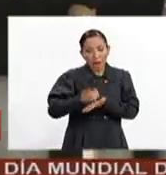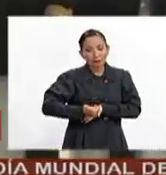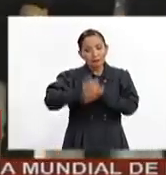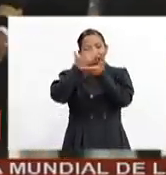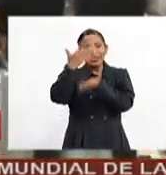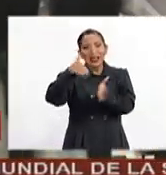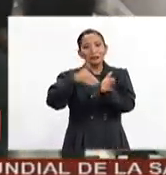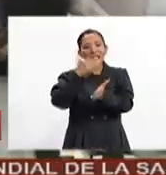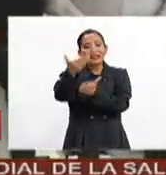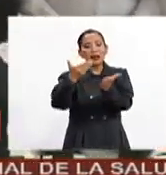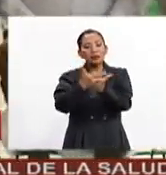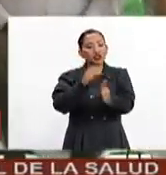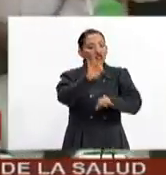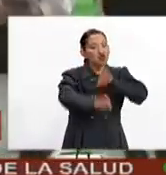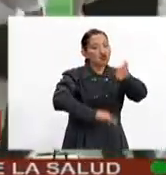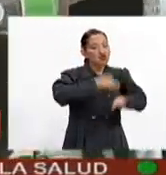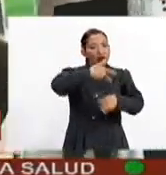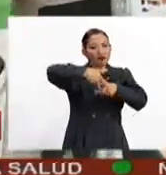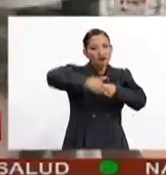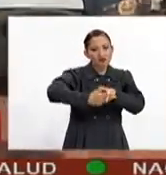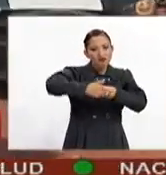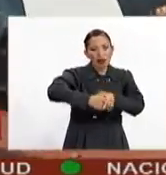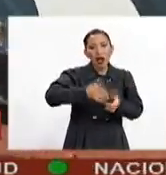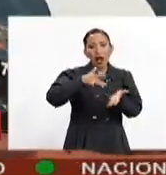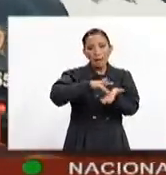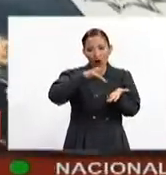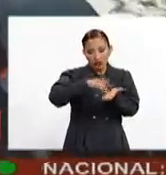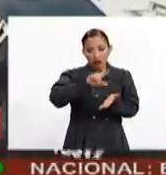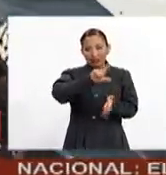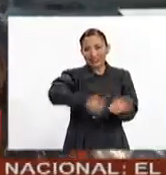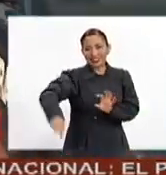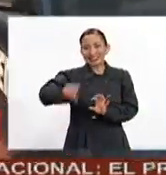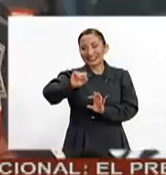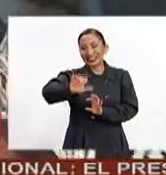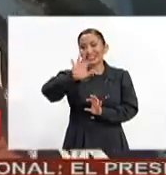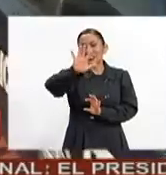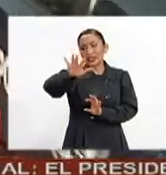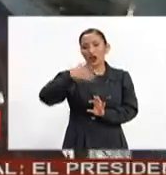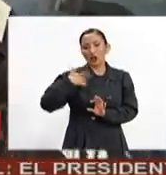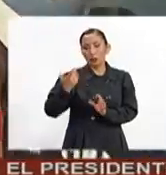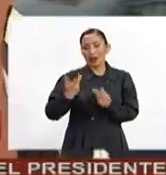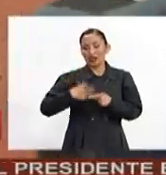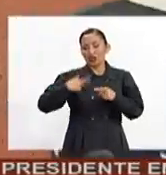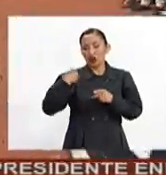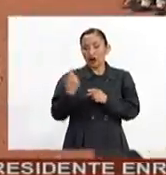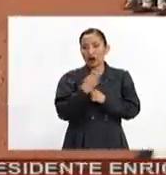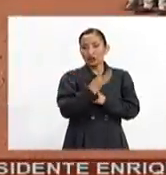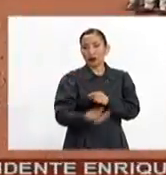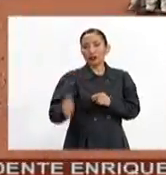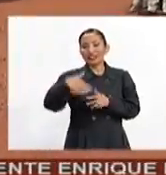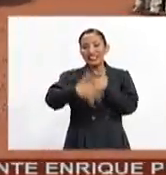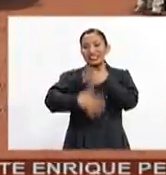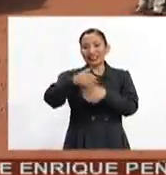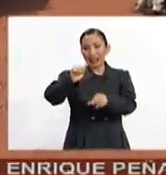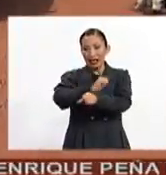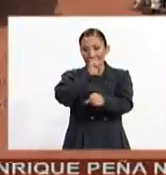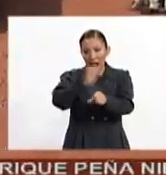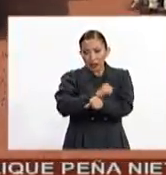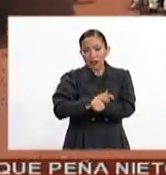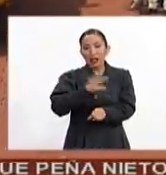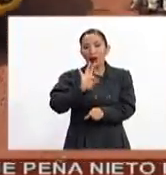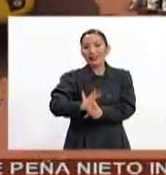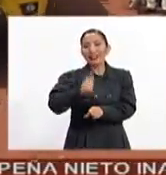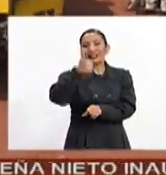brinden 10.000 servicios de atención mecánica con el apoyo de 765 elementos, 415 unidades